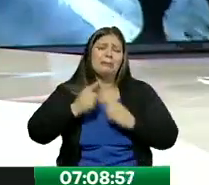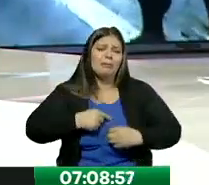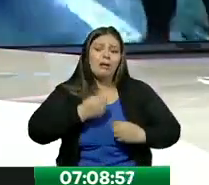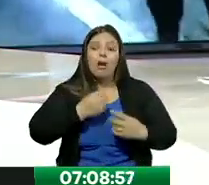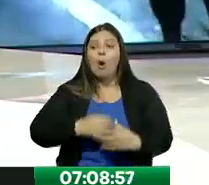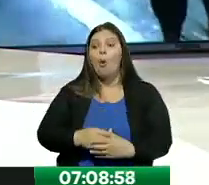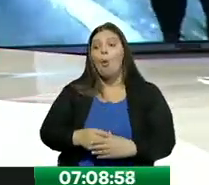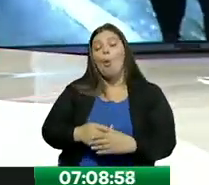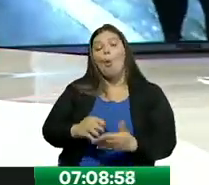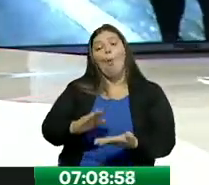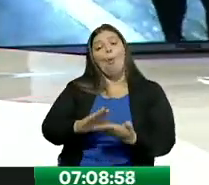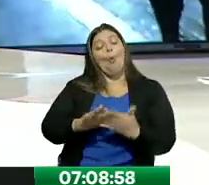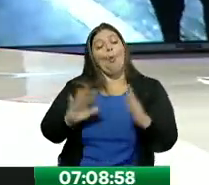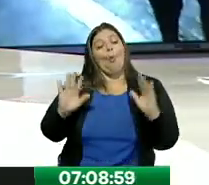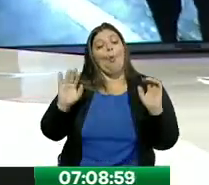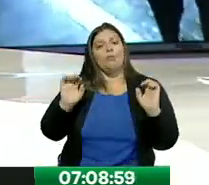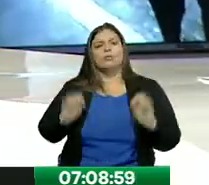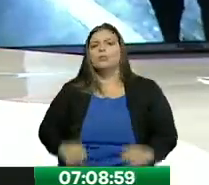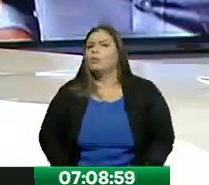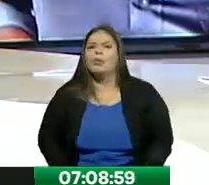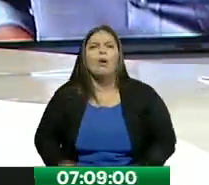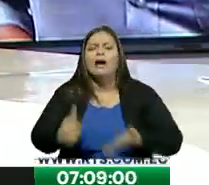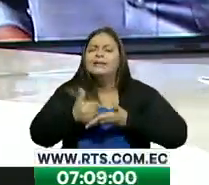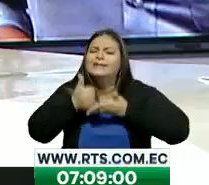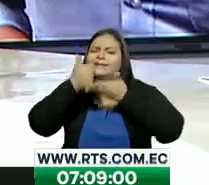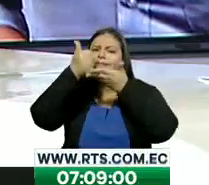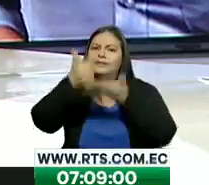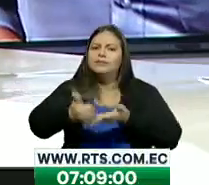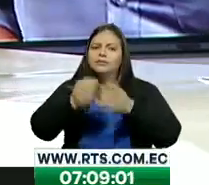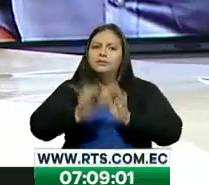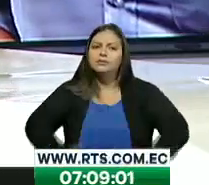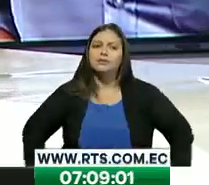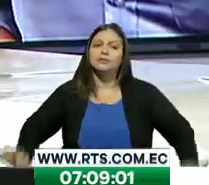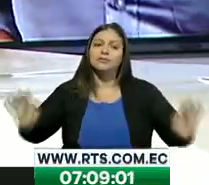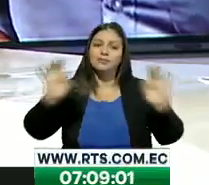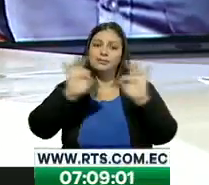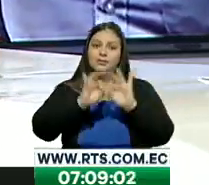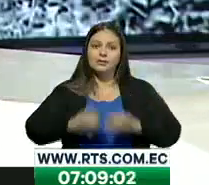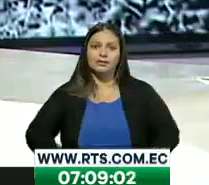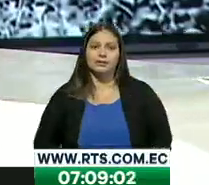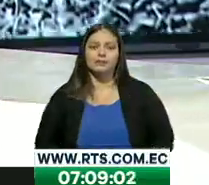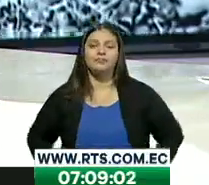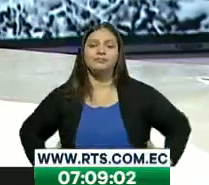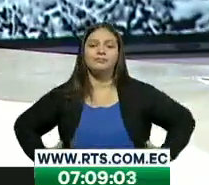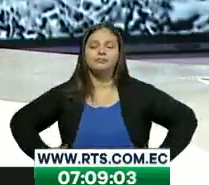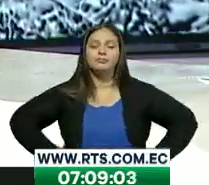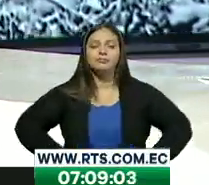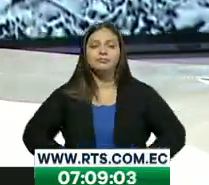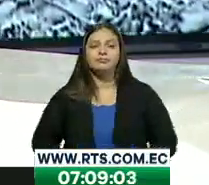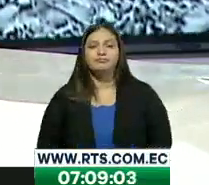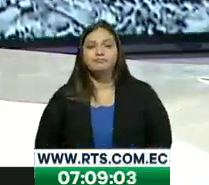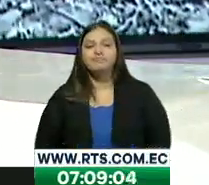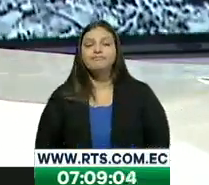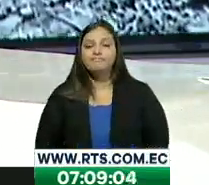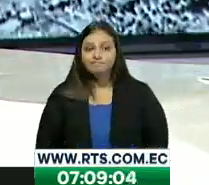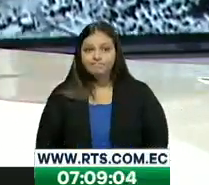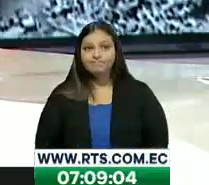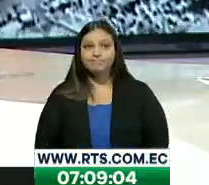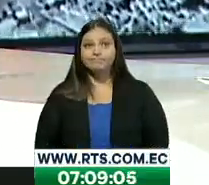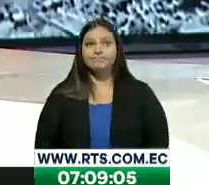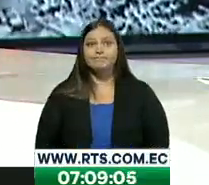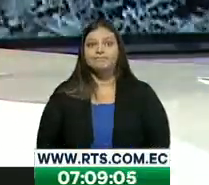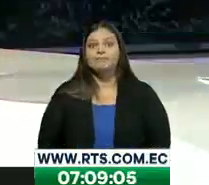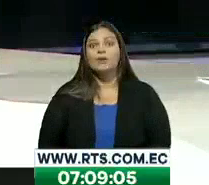en el tratamiento psicológico de lo que está pasando, lo que está enfrentando, no solamente a la mujer, sino toda la familia, porque es un entorno negativo. Y a esta gente que hace